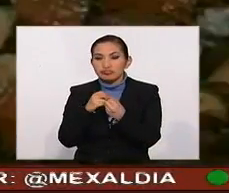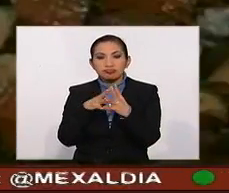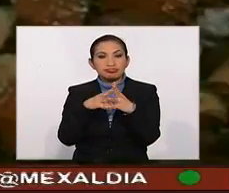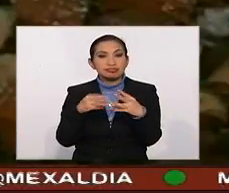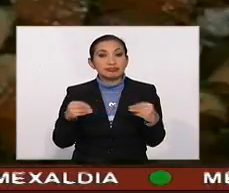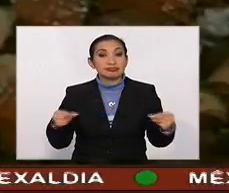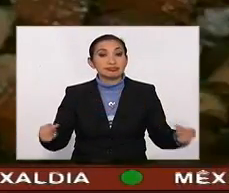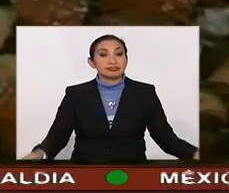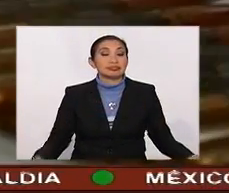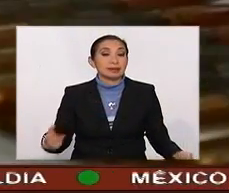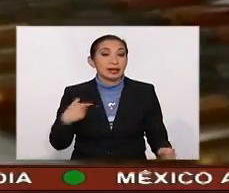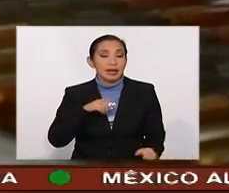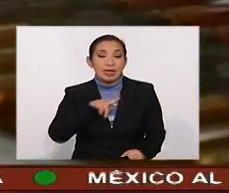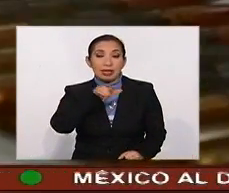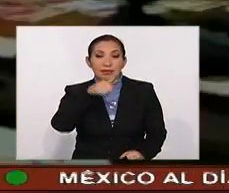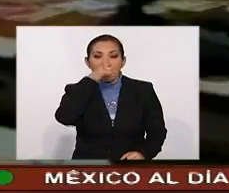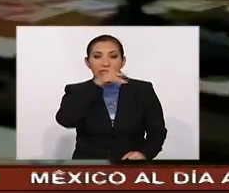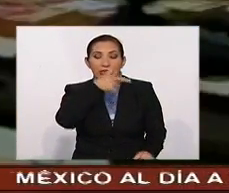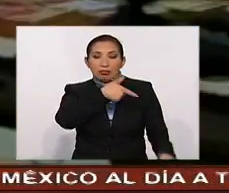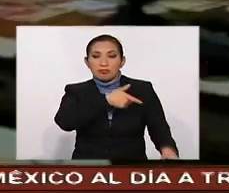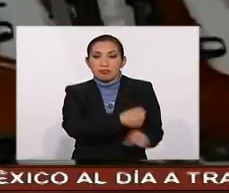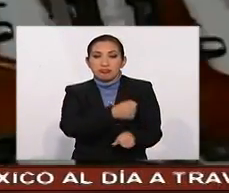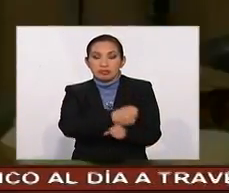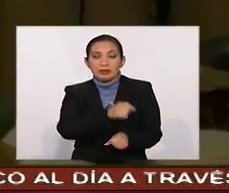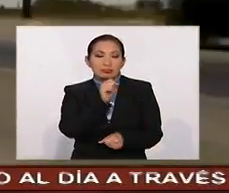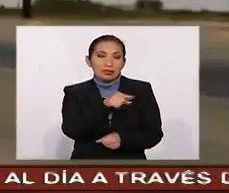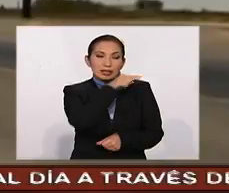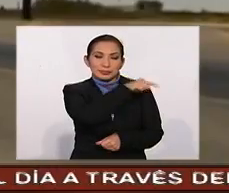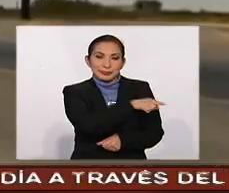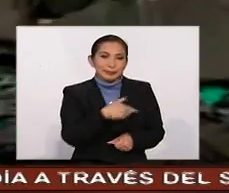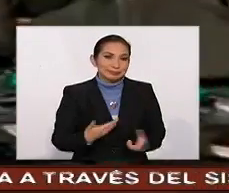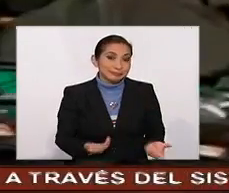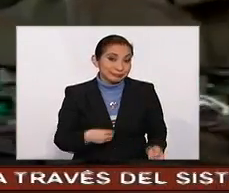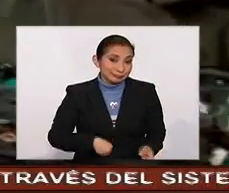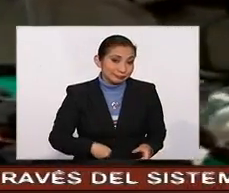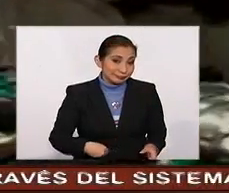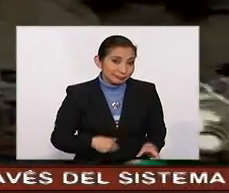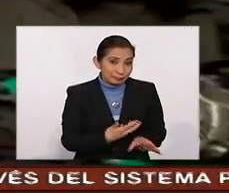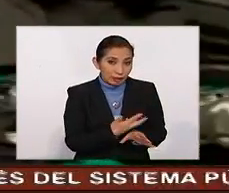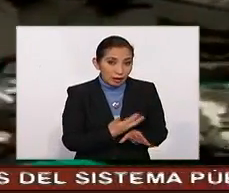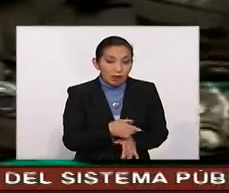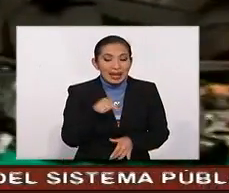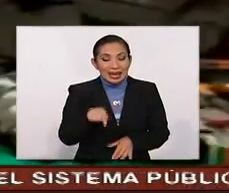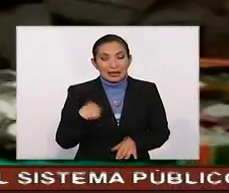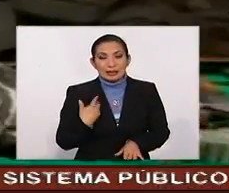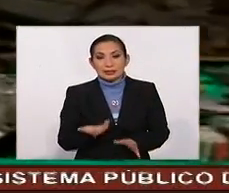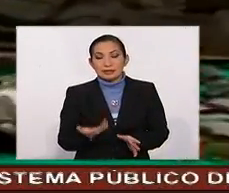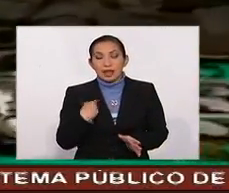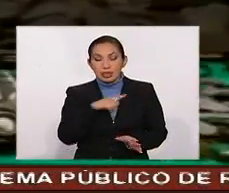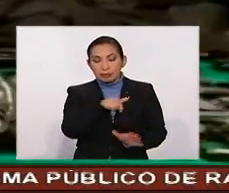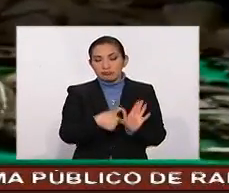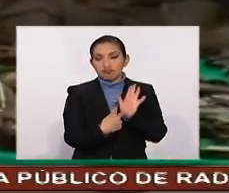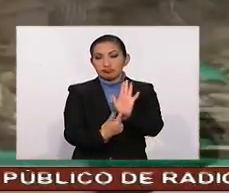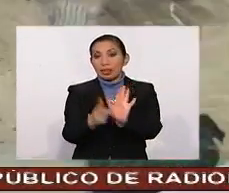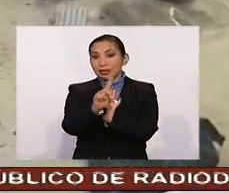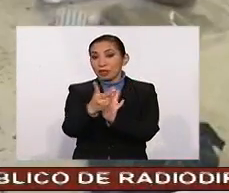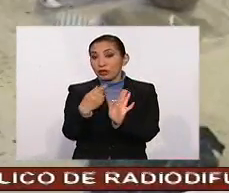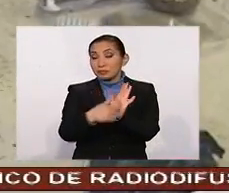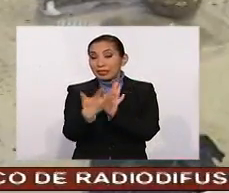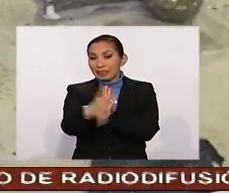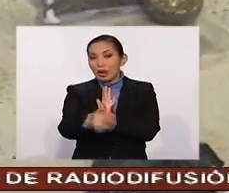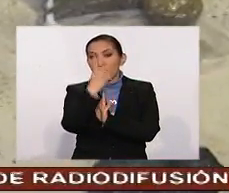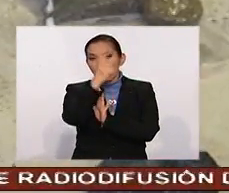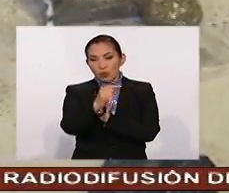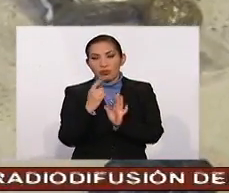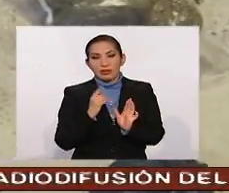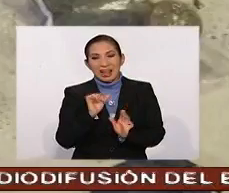pues el baño de violencia mucho tiene que ver con eso. La operación encubierta salió a la luz en diciembre del 2010 cuando un